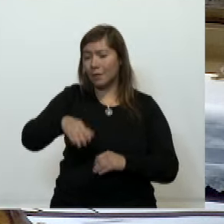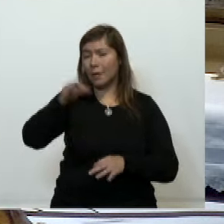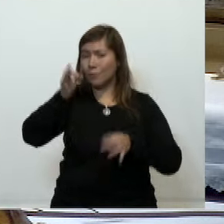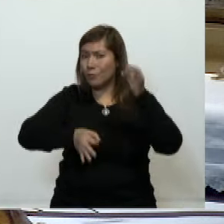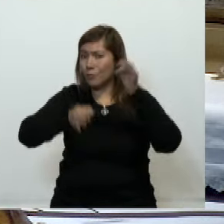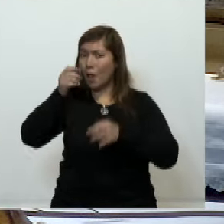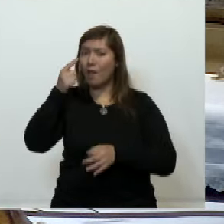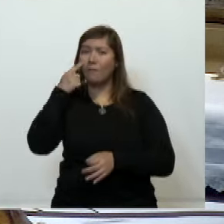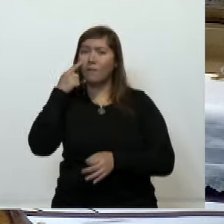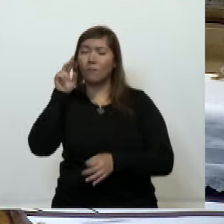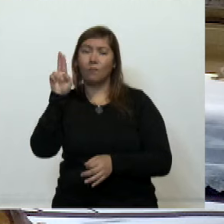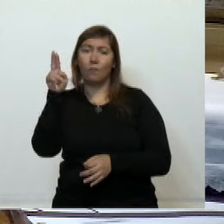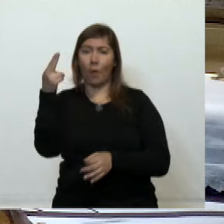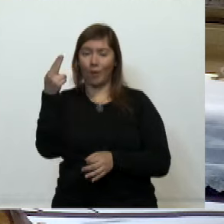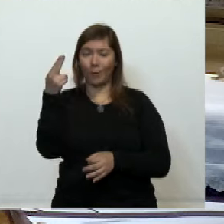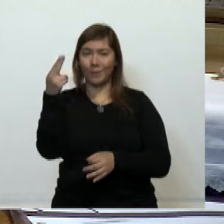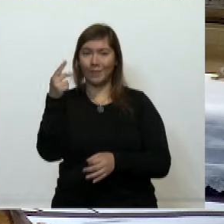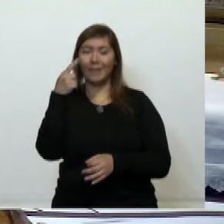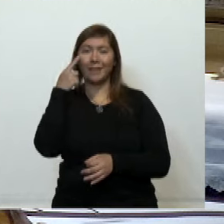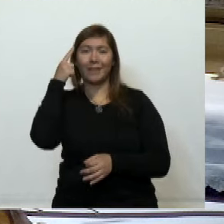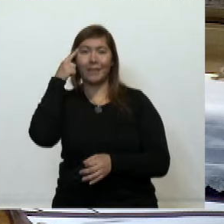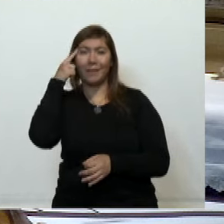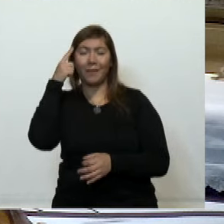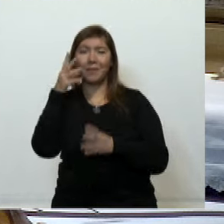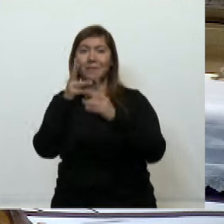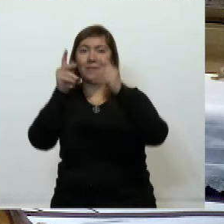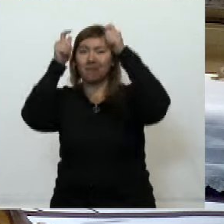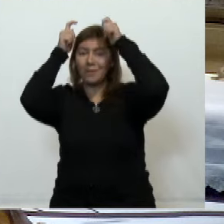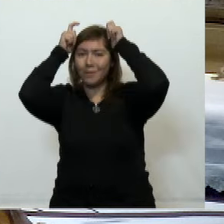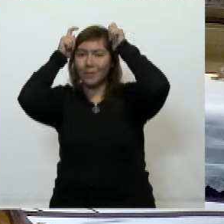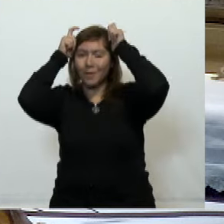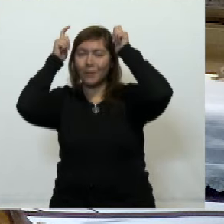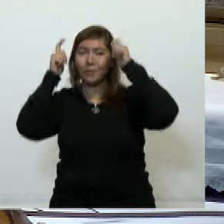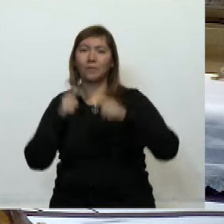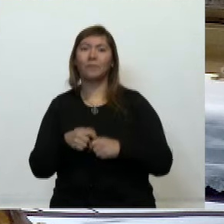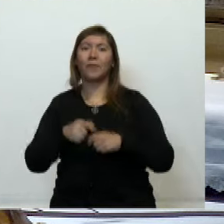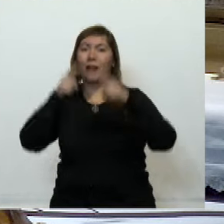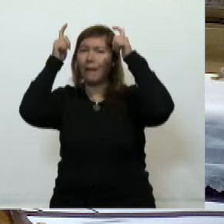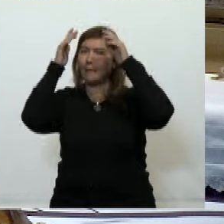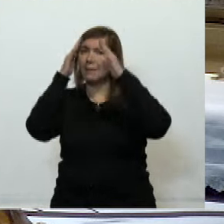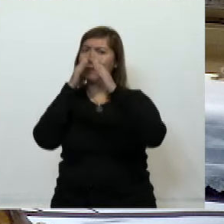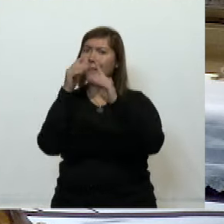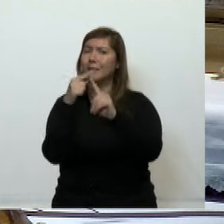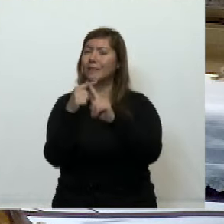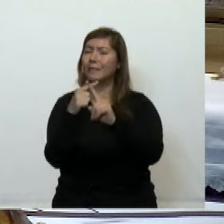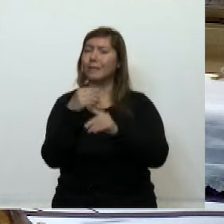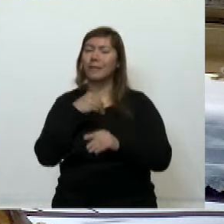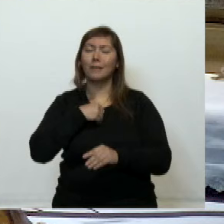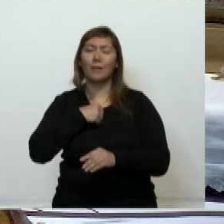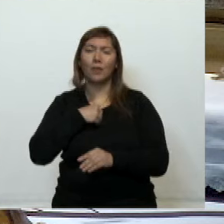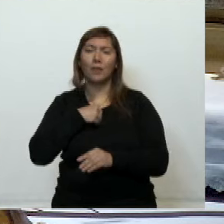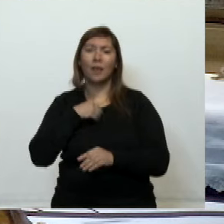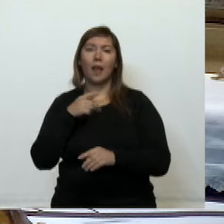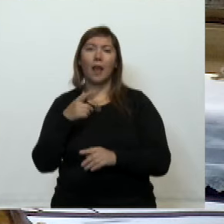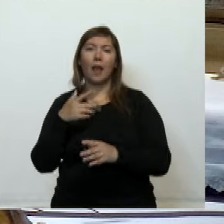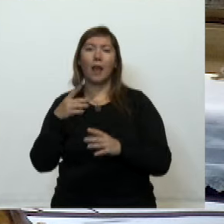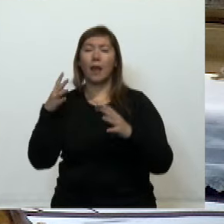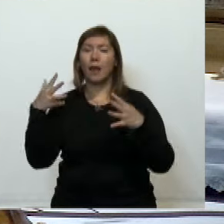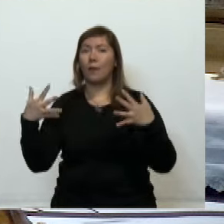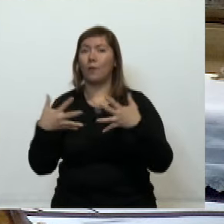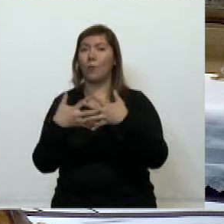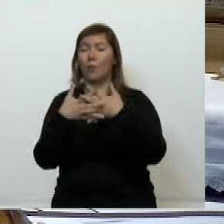los muertos. Creo en el Espíritu Santo, la Santa Iglesia Católica, la comunión de los santos,